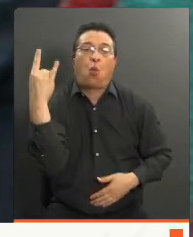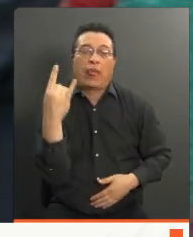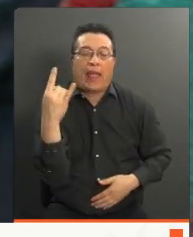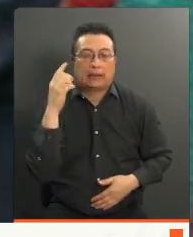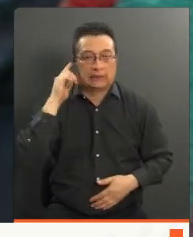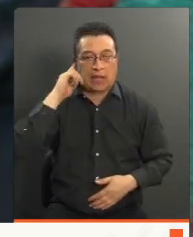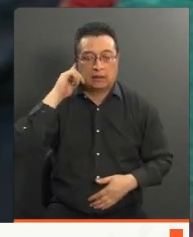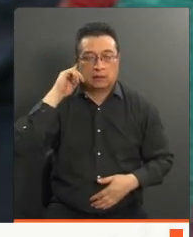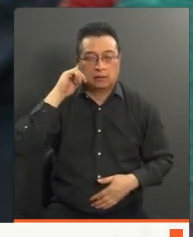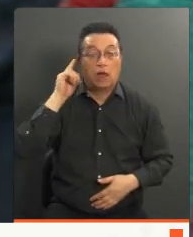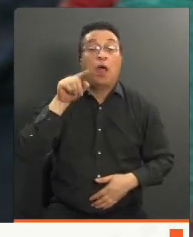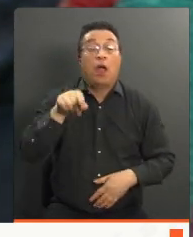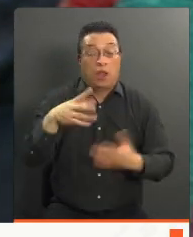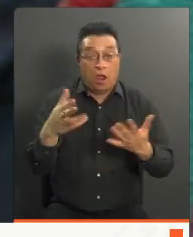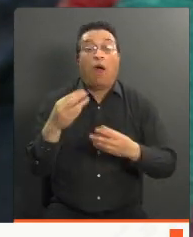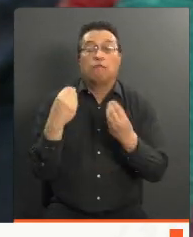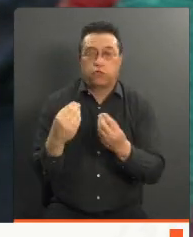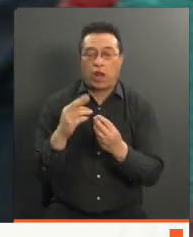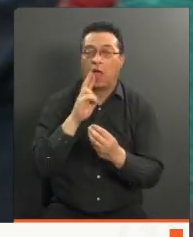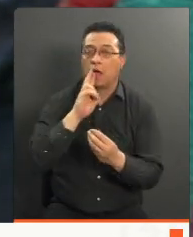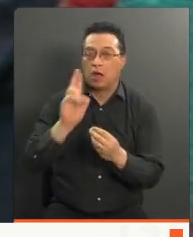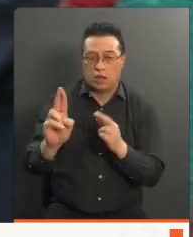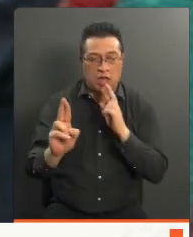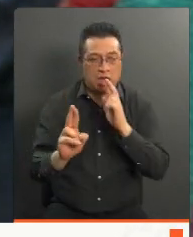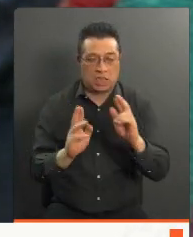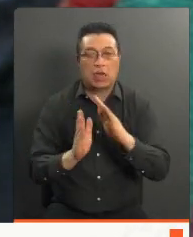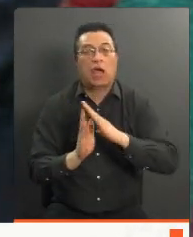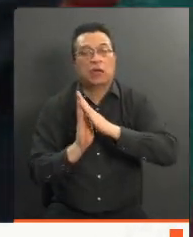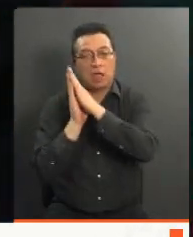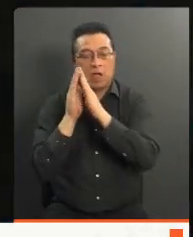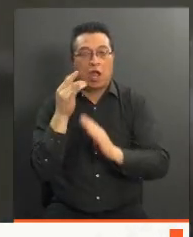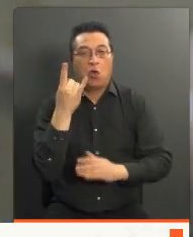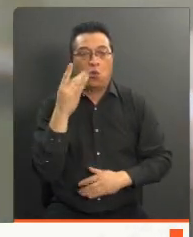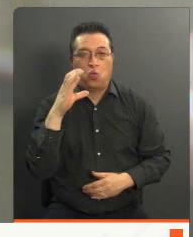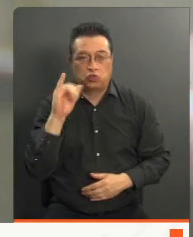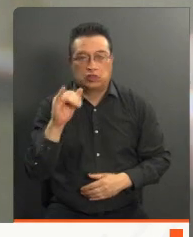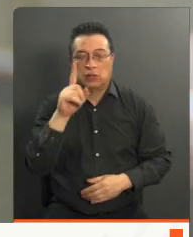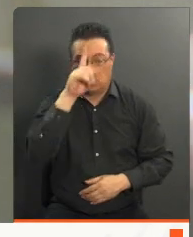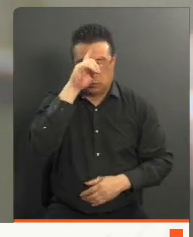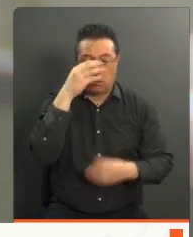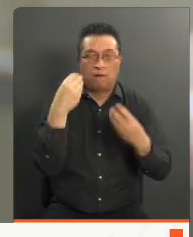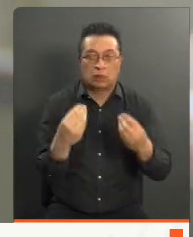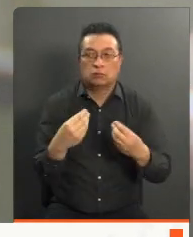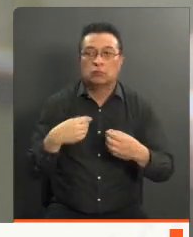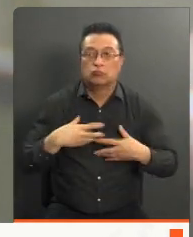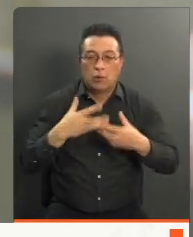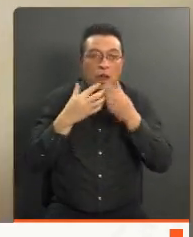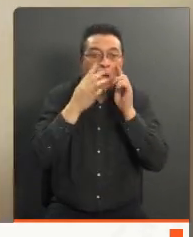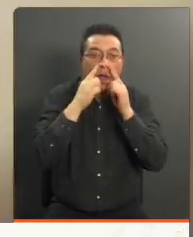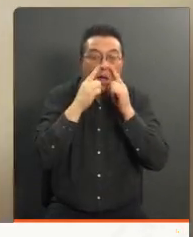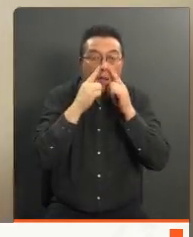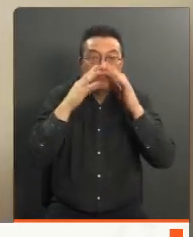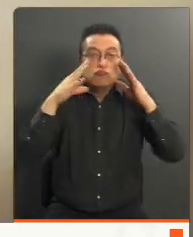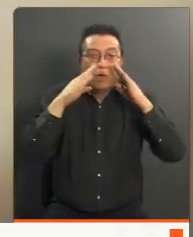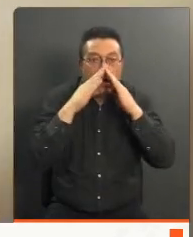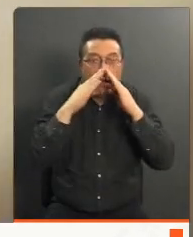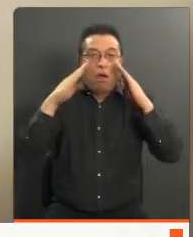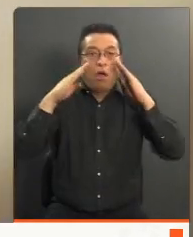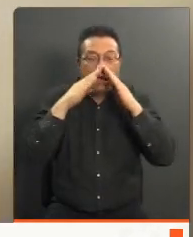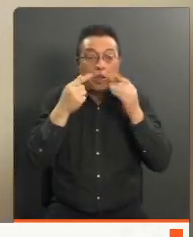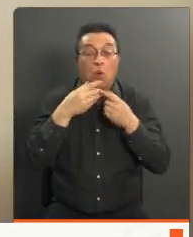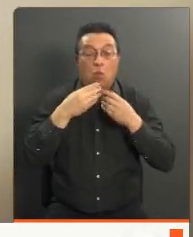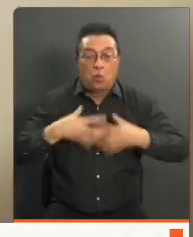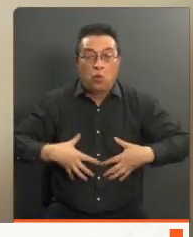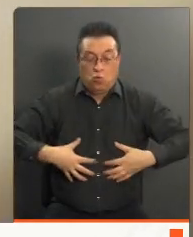tanto tenemos buena respuesta de camas críticas y camas hospitalarias. Aleteo nasal, hundimiento de costillas, respiración